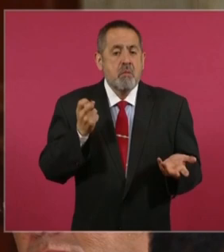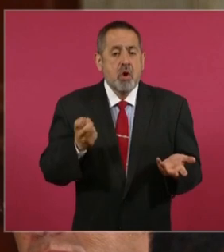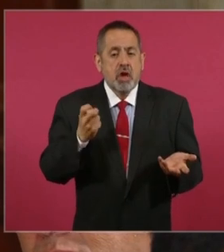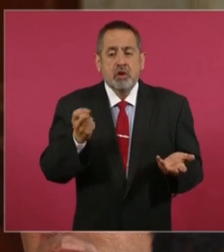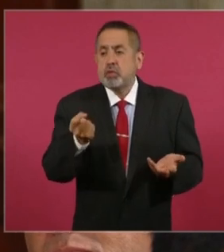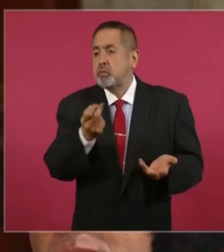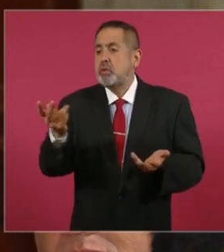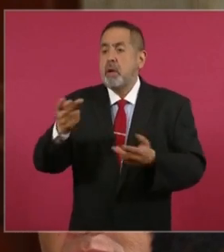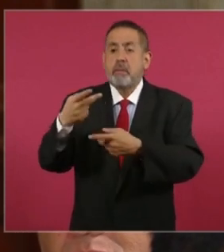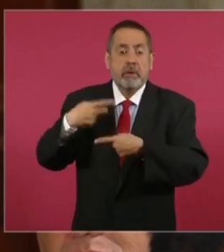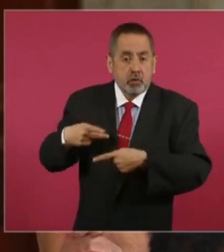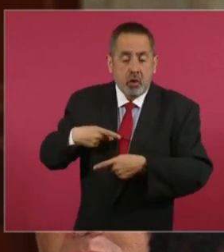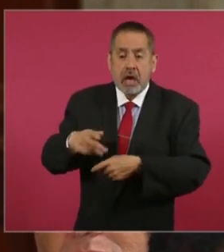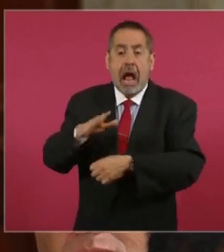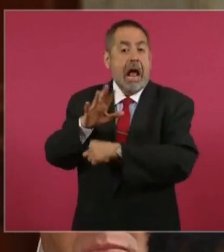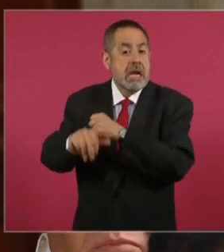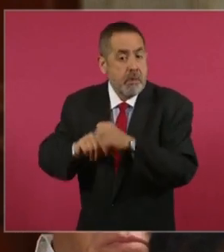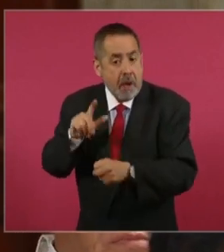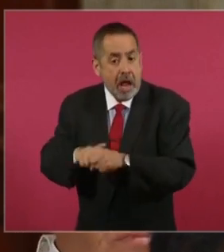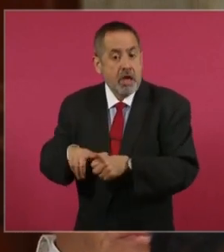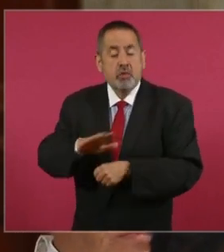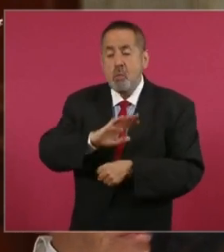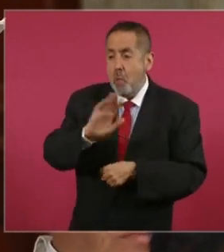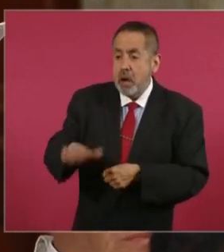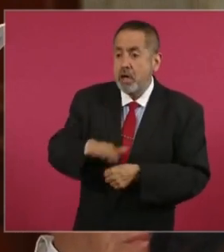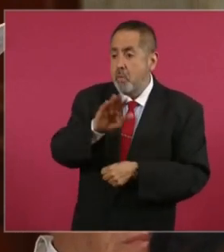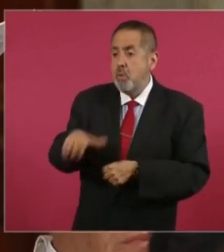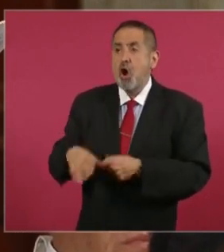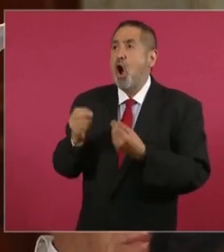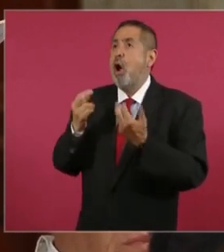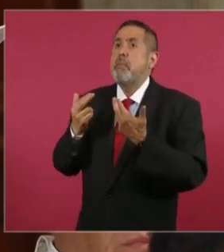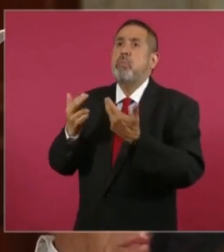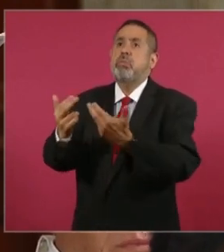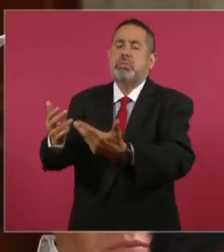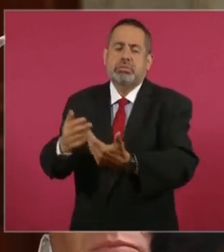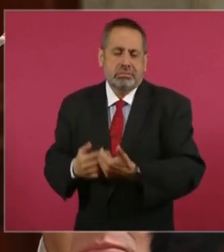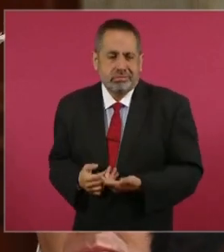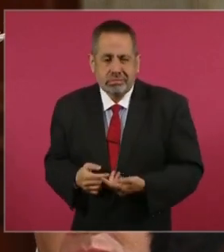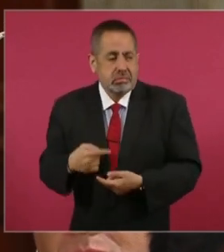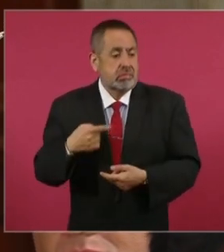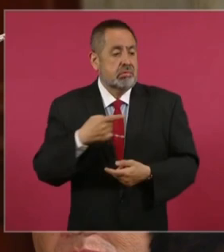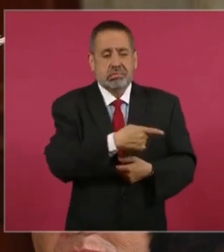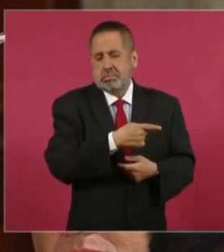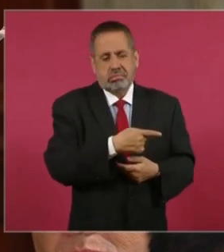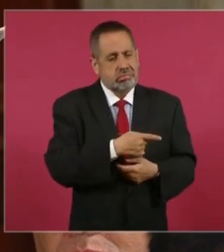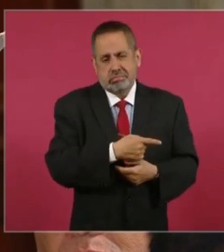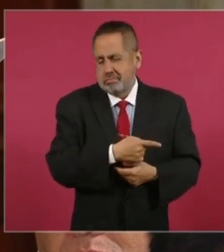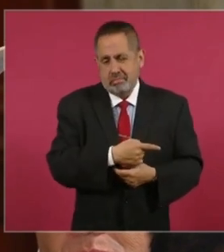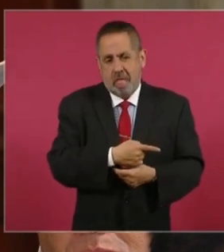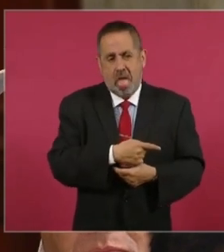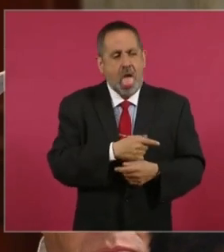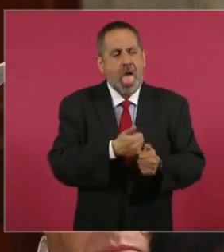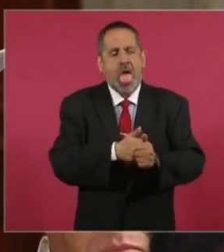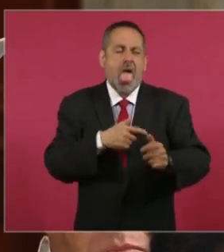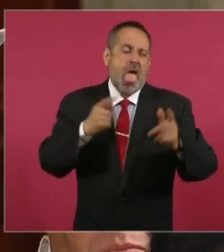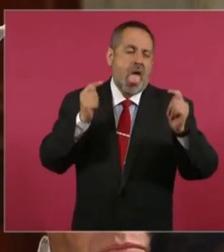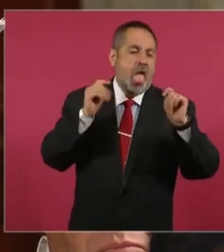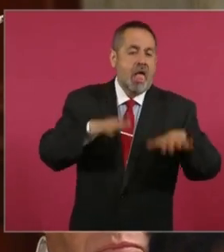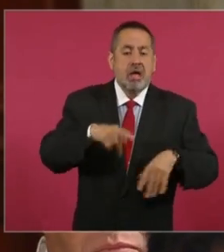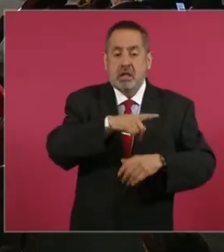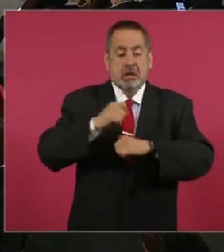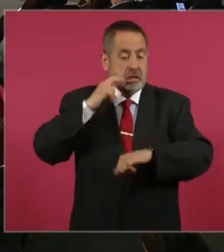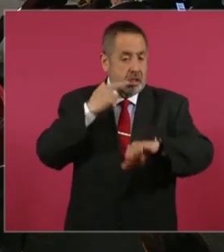personas, animales o desastres ambientales, un atavismo de décadas que, según su titular